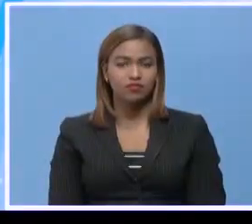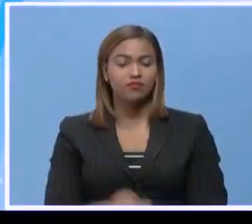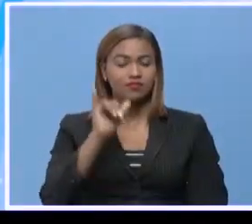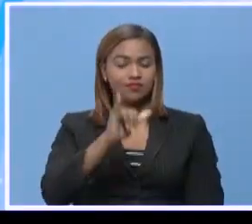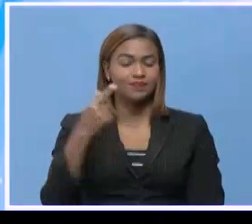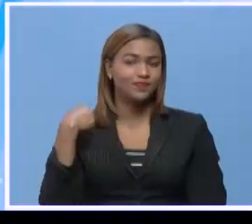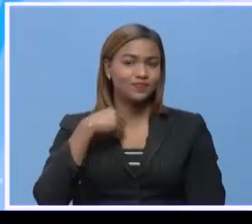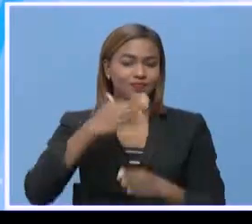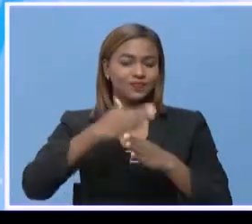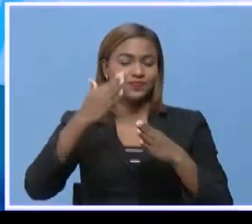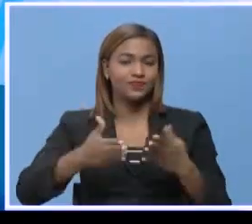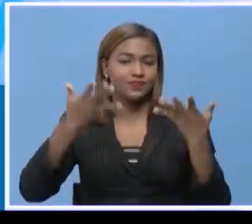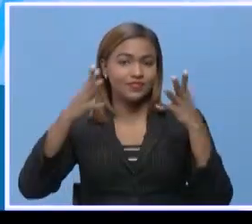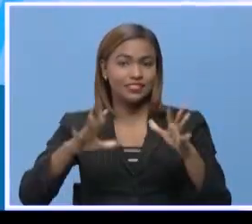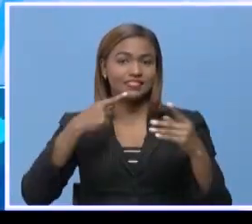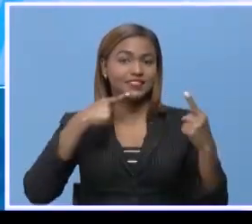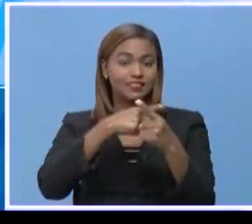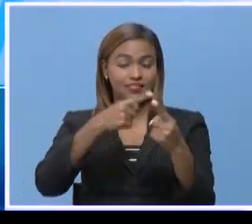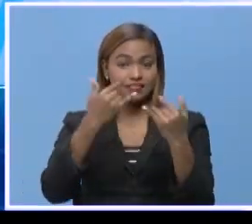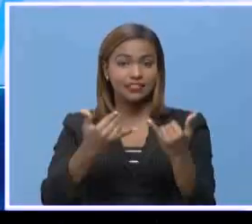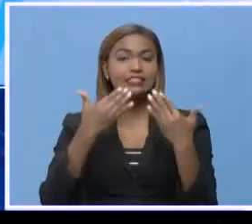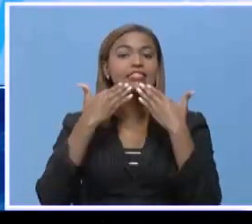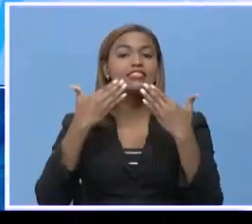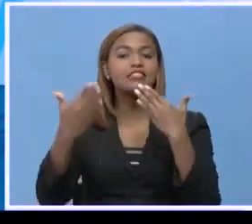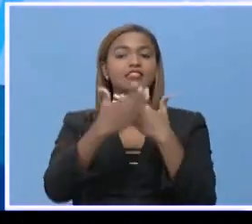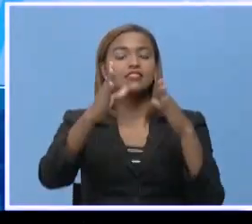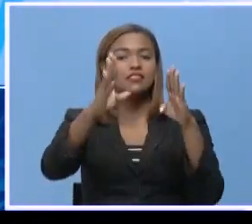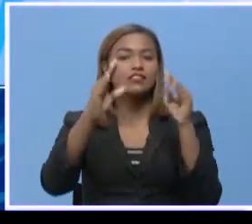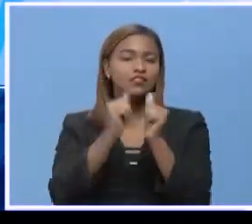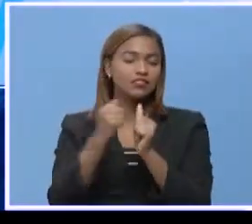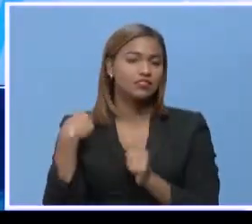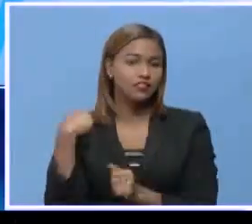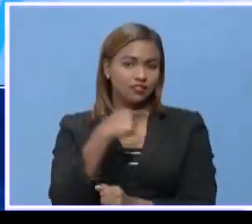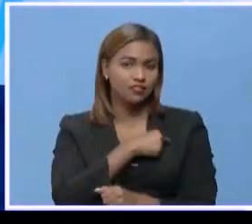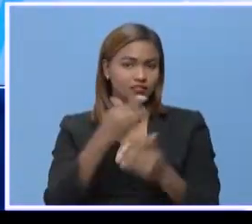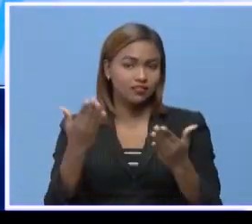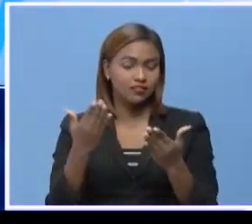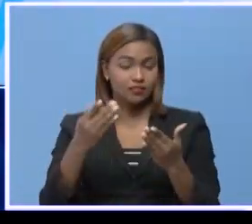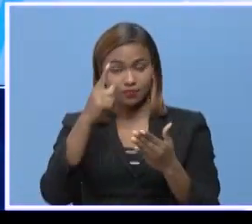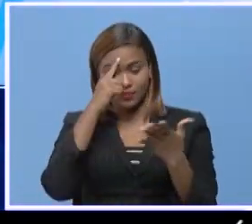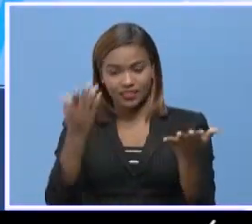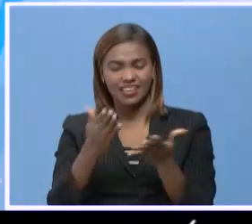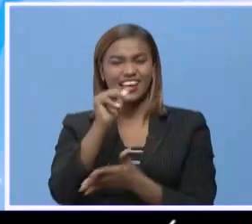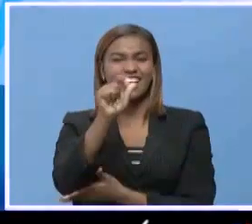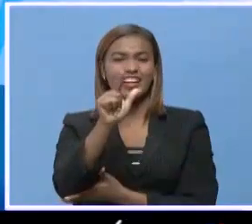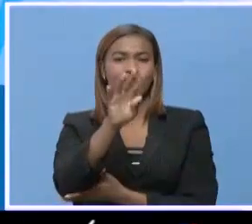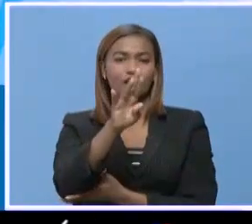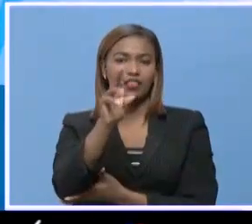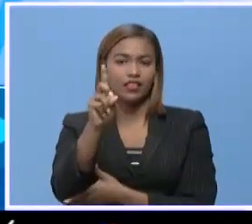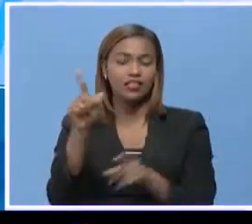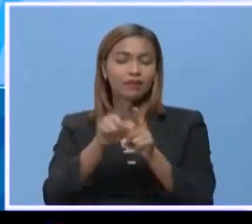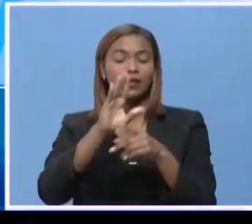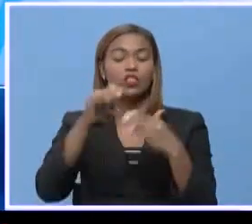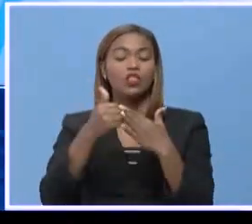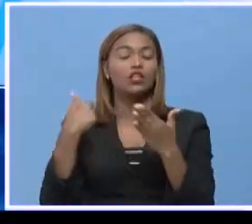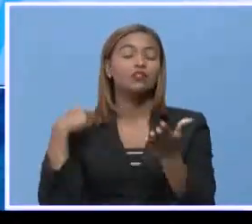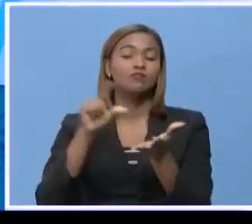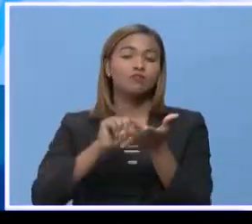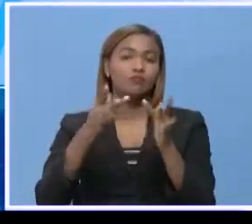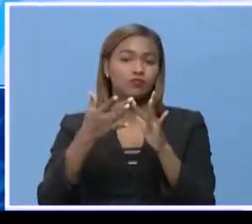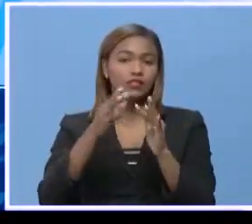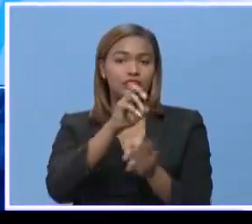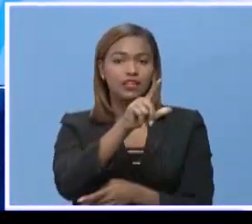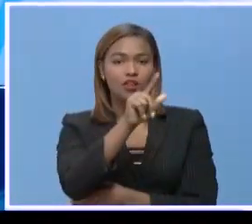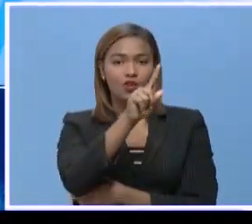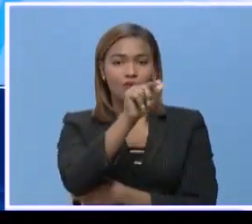Así finalizamos la jornada de hoy. Gracias por haber estado ahí con nosotros a través del Canal 4 y nuestras plataformas digitales.